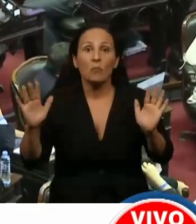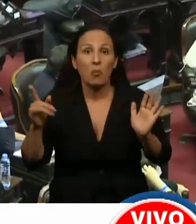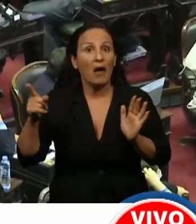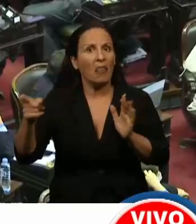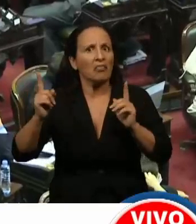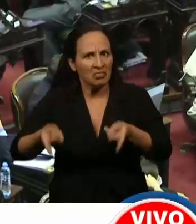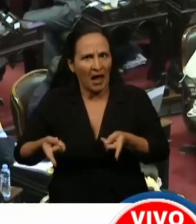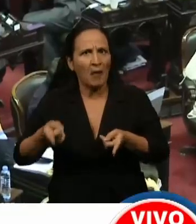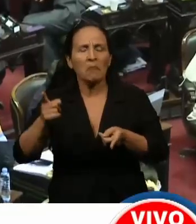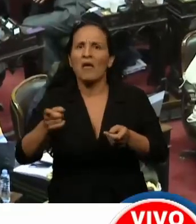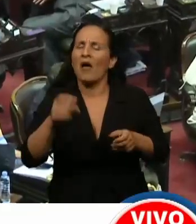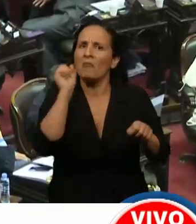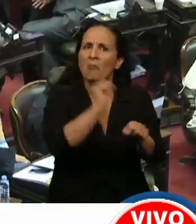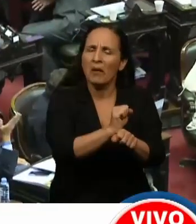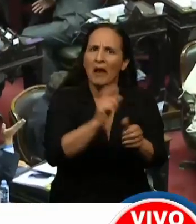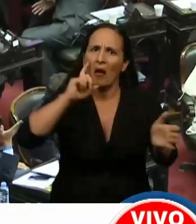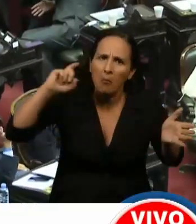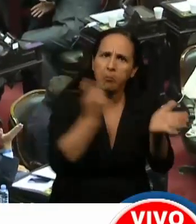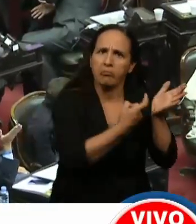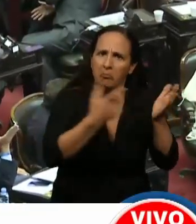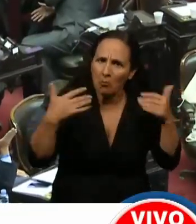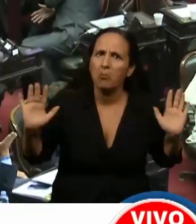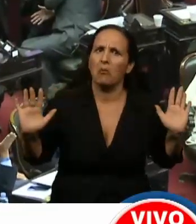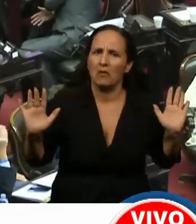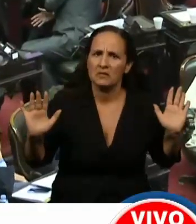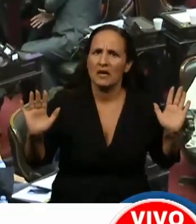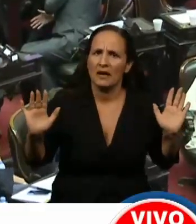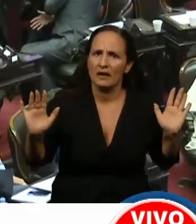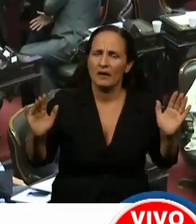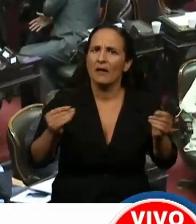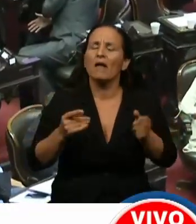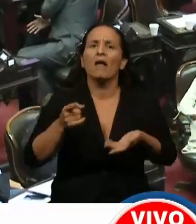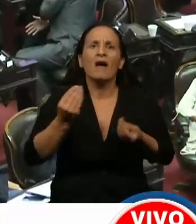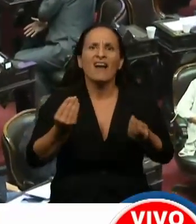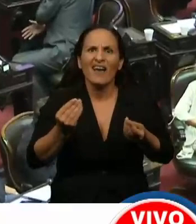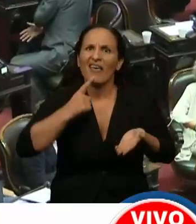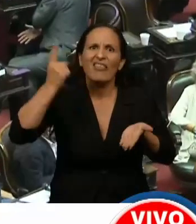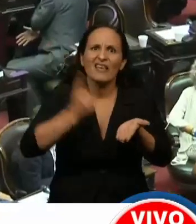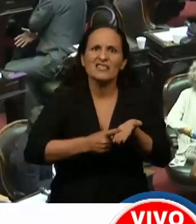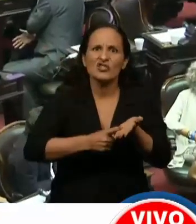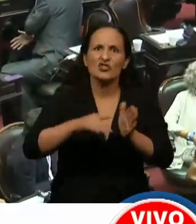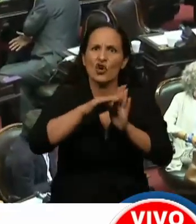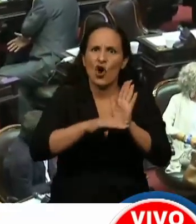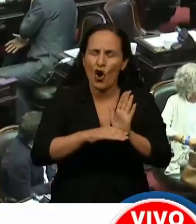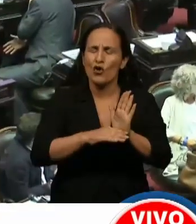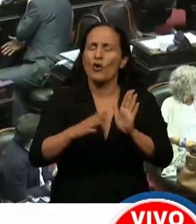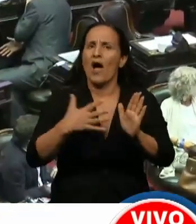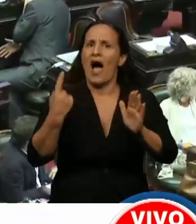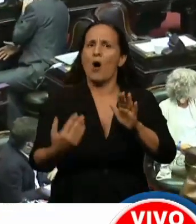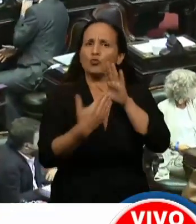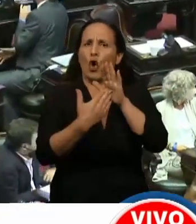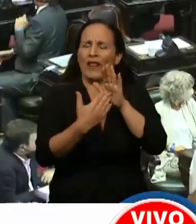delito penal contra la salud pública, como es violar las medidas adoptadas por la autoridad